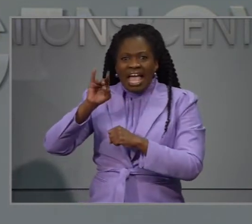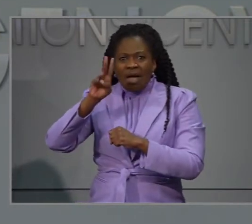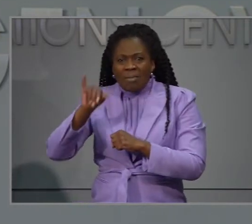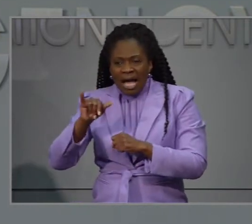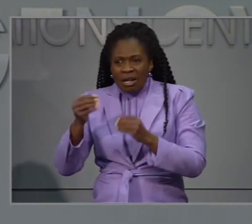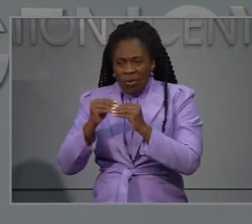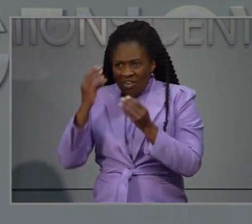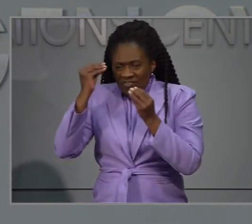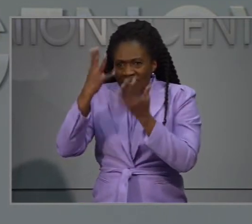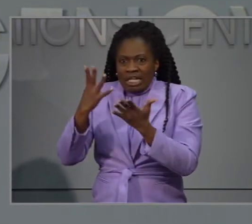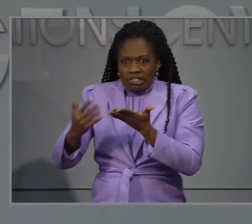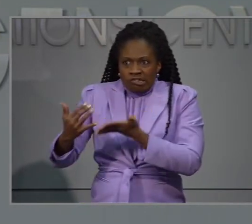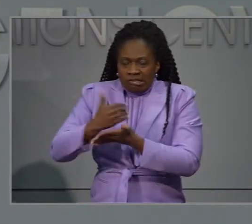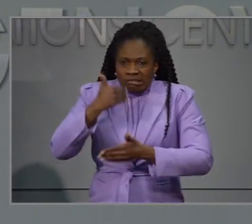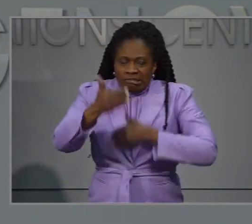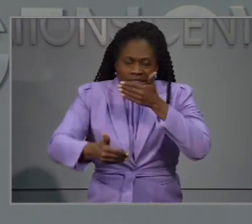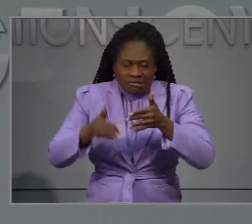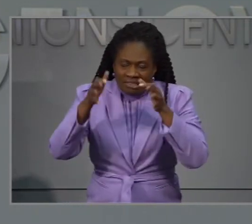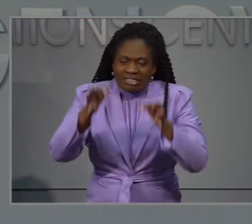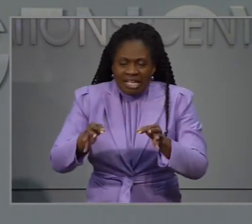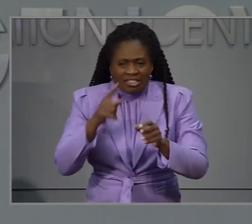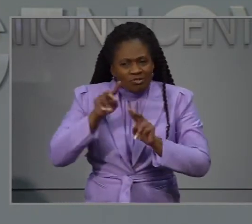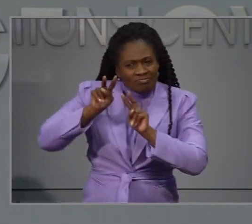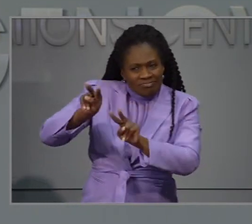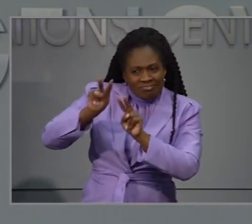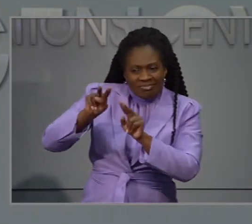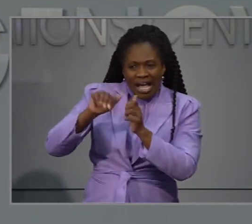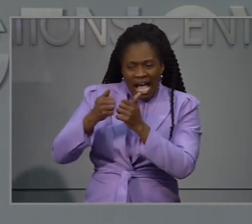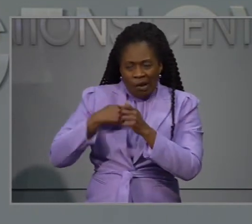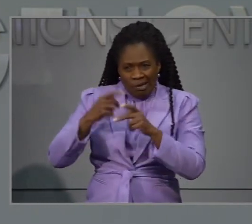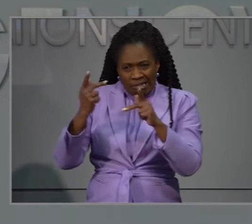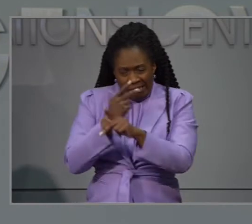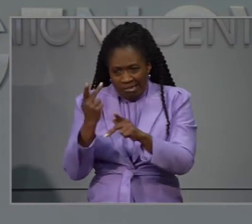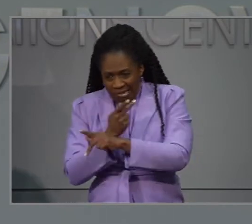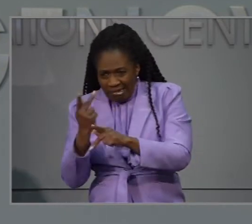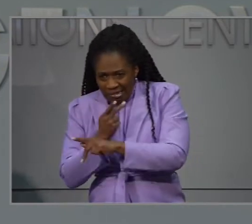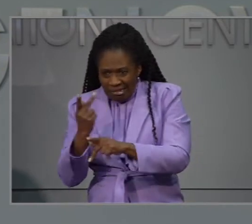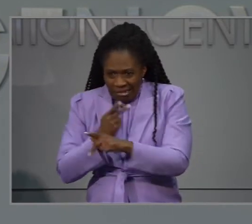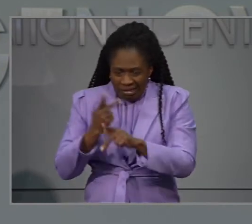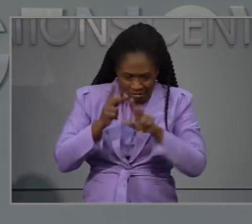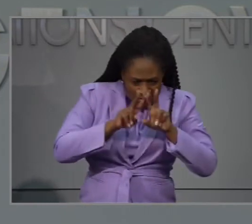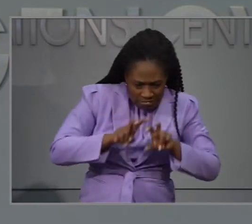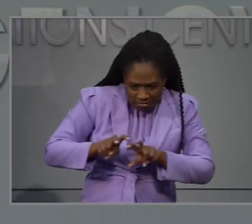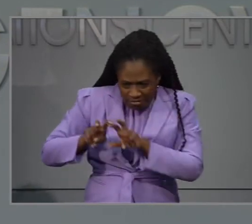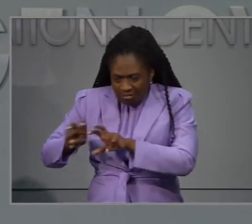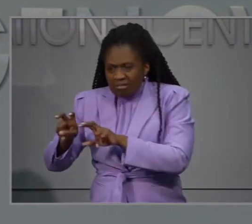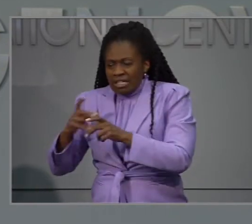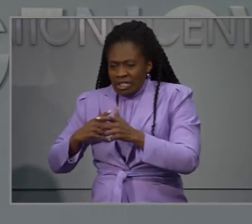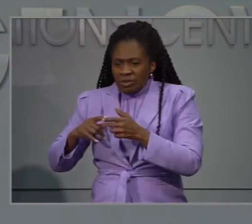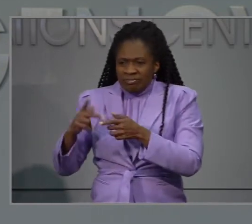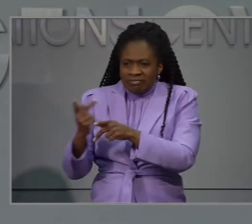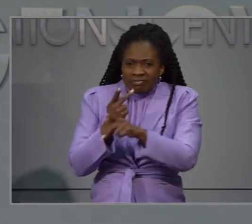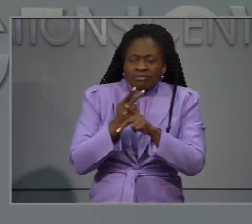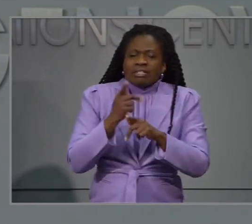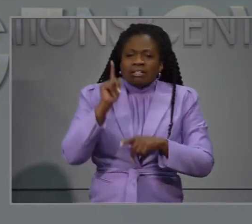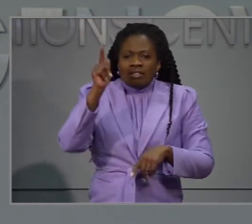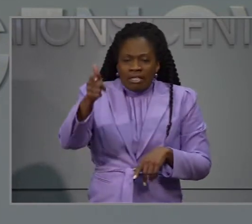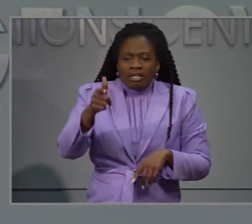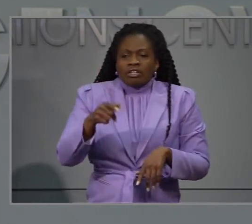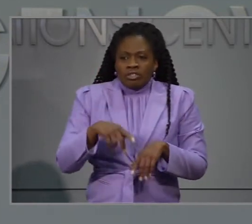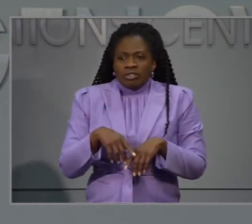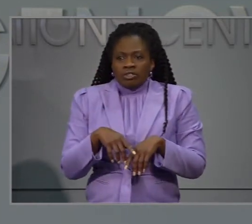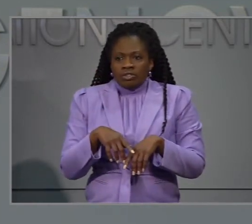a poblaciones en particular para tener más información así que estén pendientes mientras hacemos todo este trabajo de coordinación y